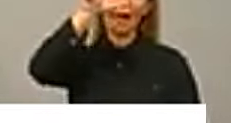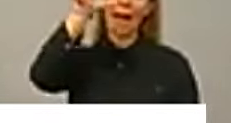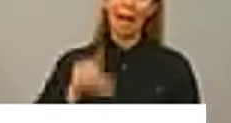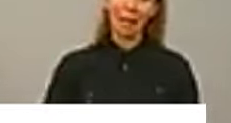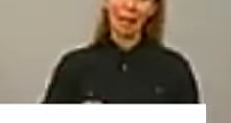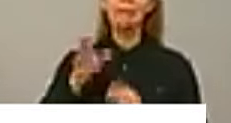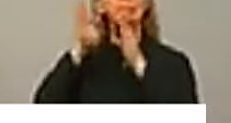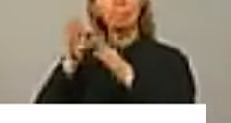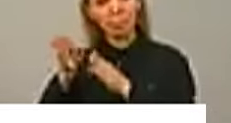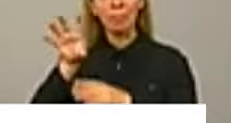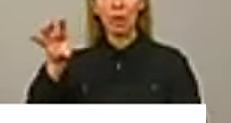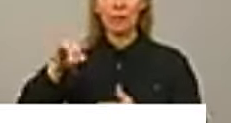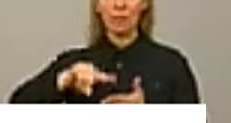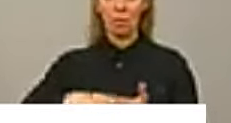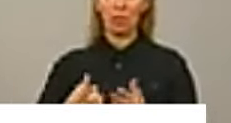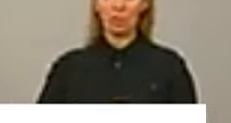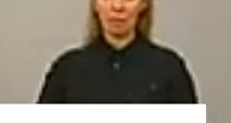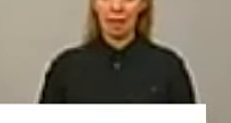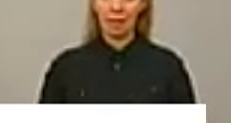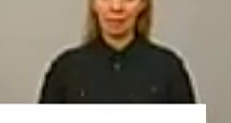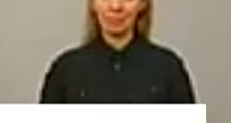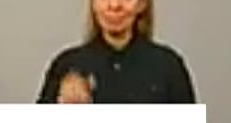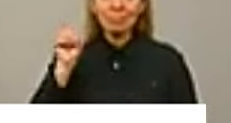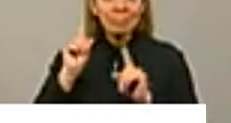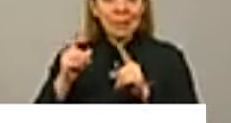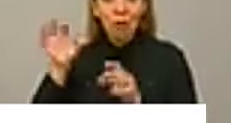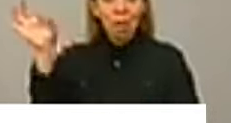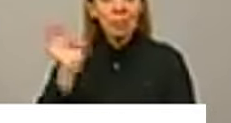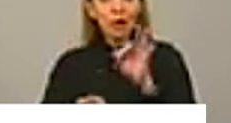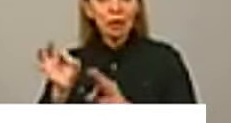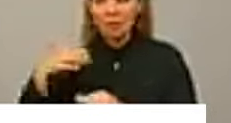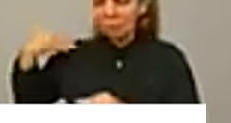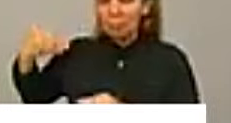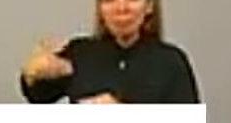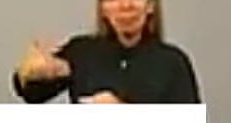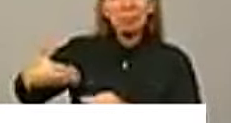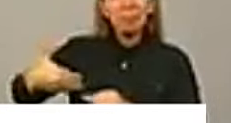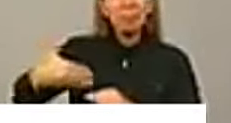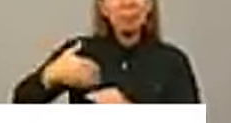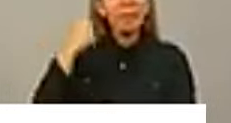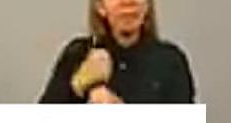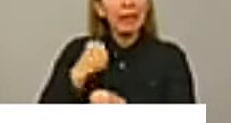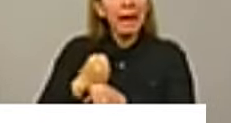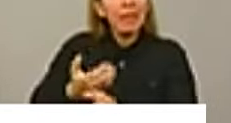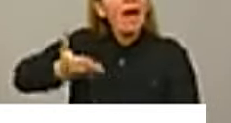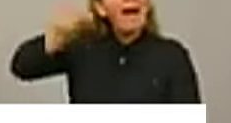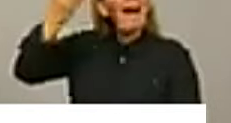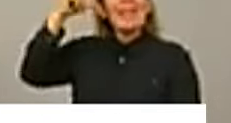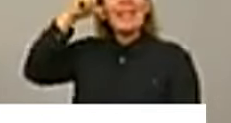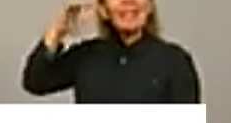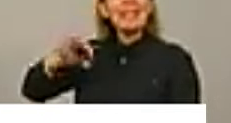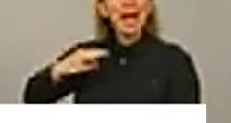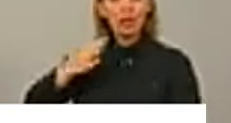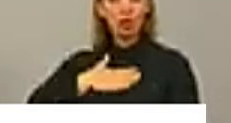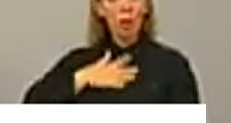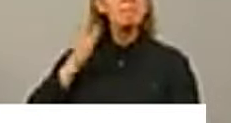la provincia, en el que estamos trabajando, tal como conté la vez pasada y hoy voy a repasar, hace 10 años, personalmente